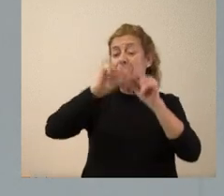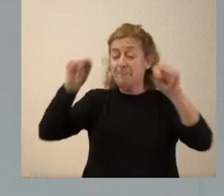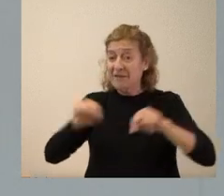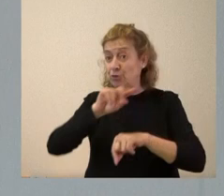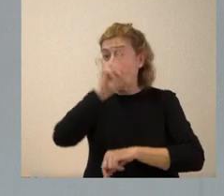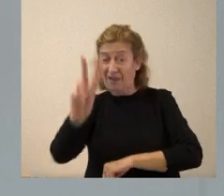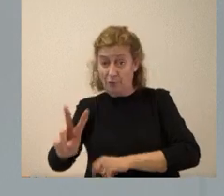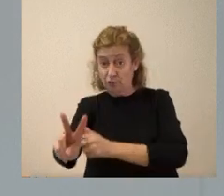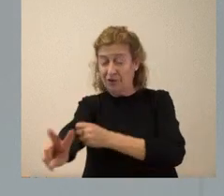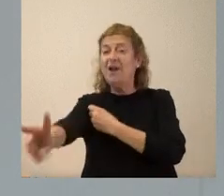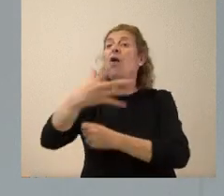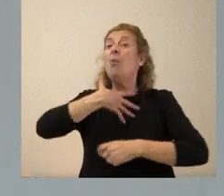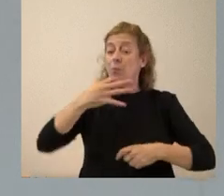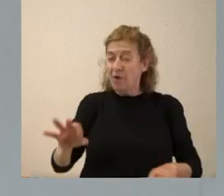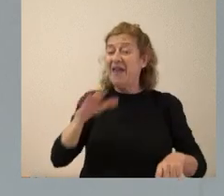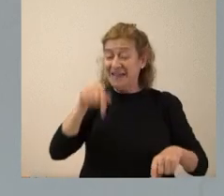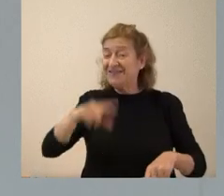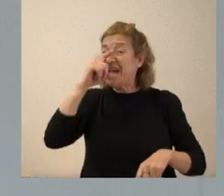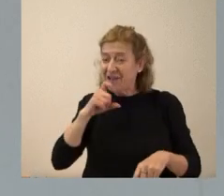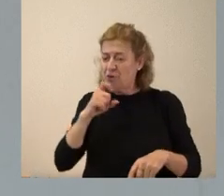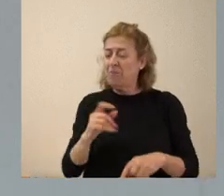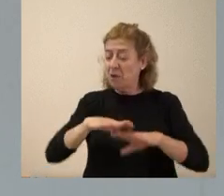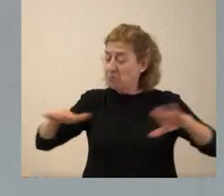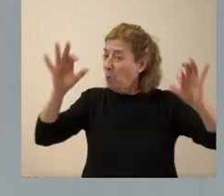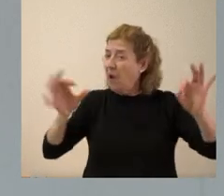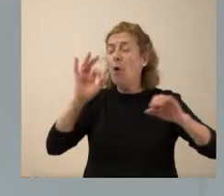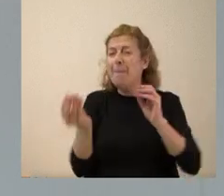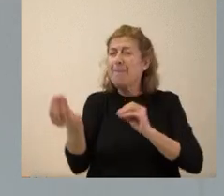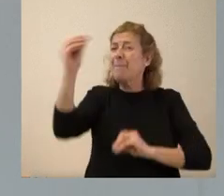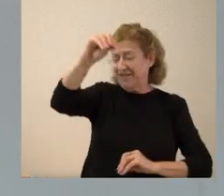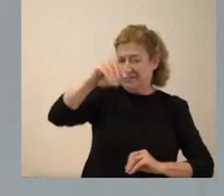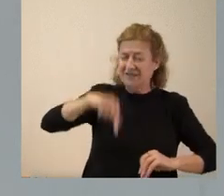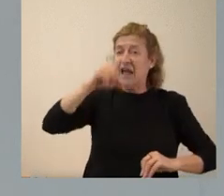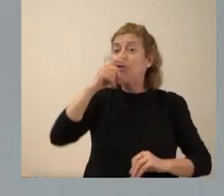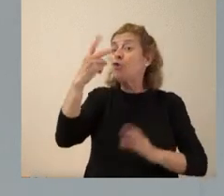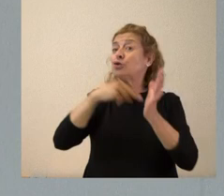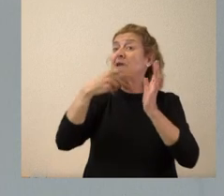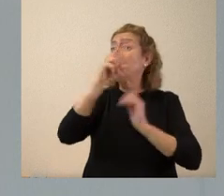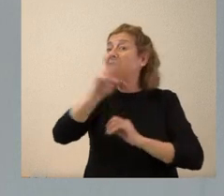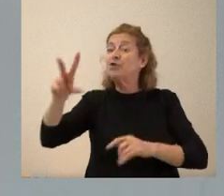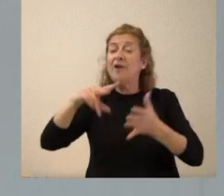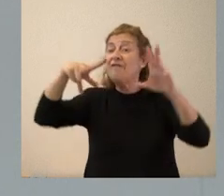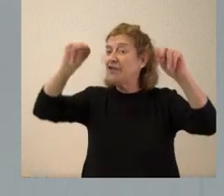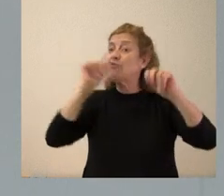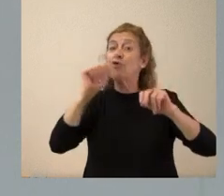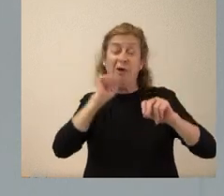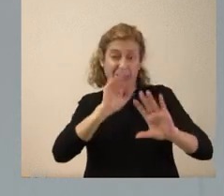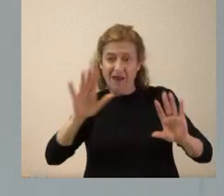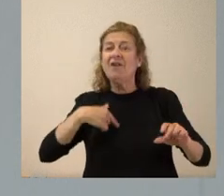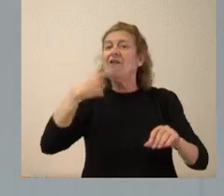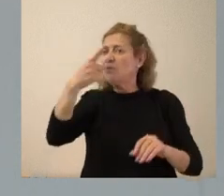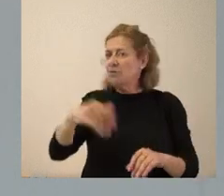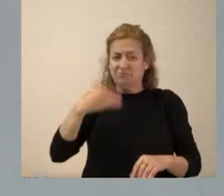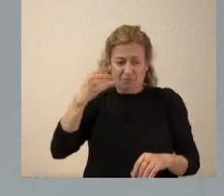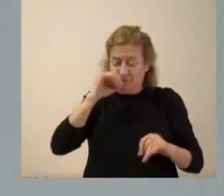que se puede mantener incluso incrementar en este año 2022 que todavía no ha finalizado y que nos sitúa como les digo muy cerca de esos niveles